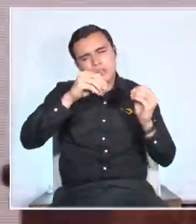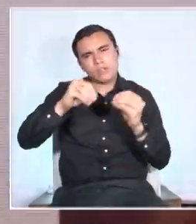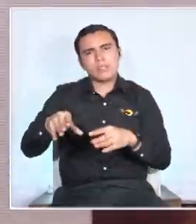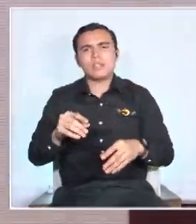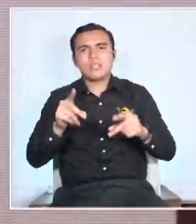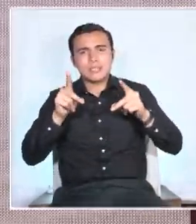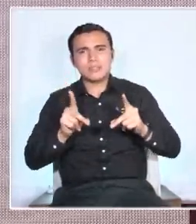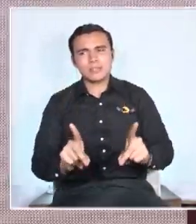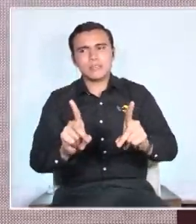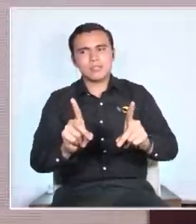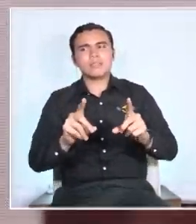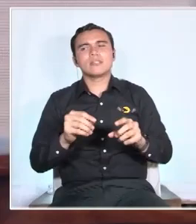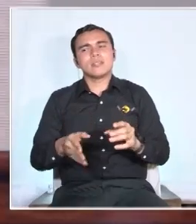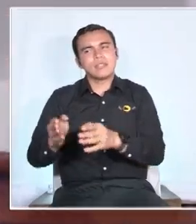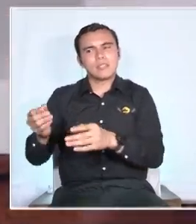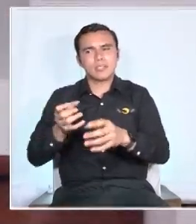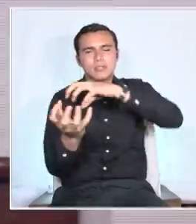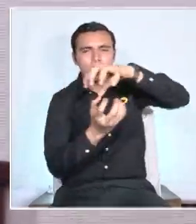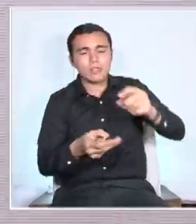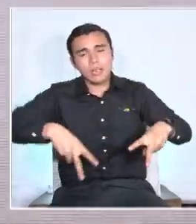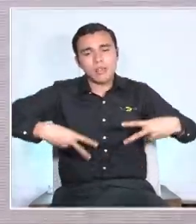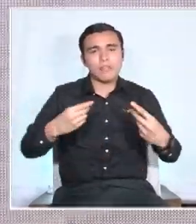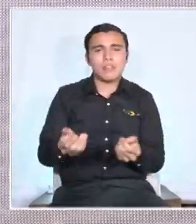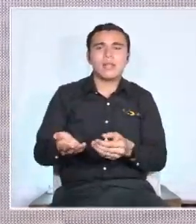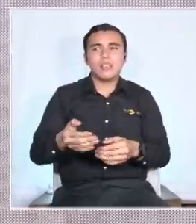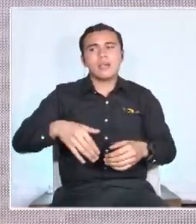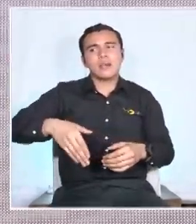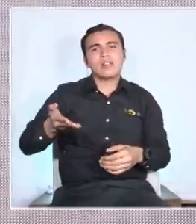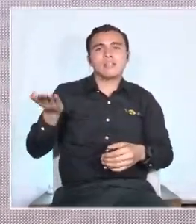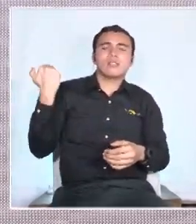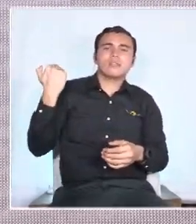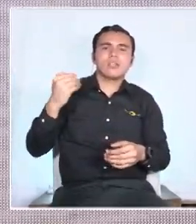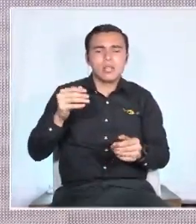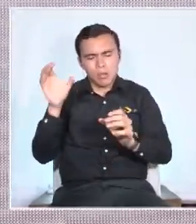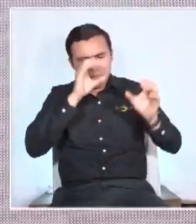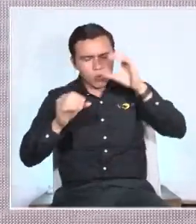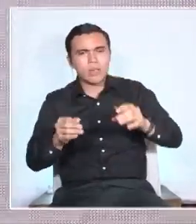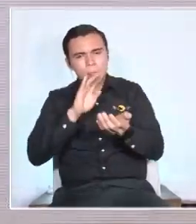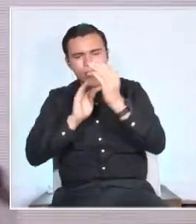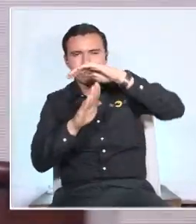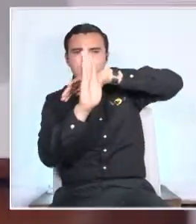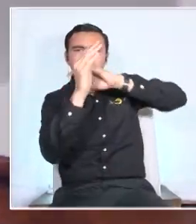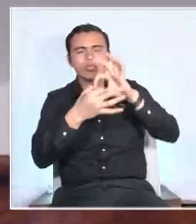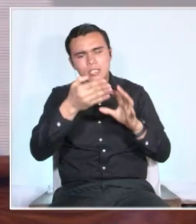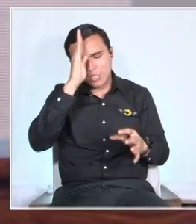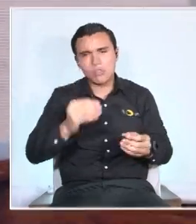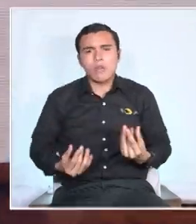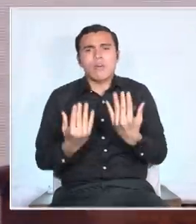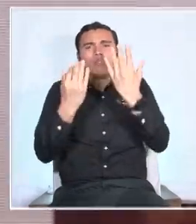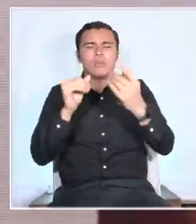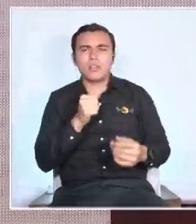vida te hagan retroceder, sino que busca la presencia de Dios para que el fuego de Dios